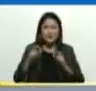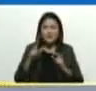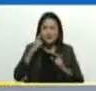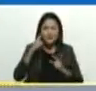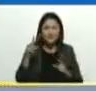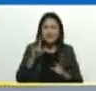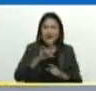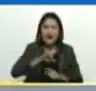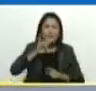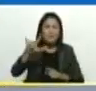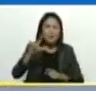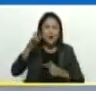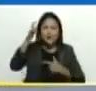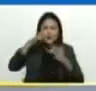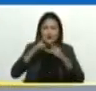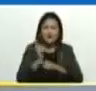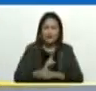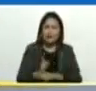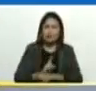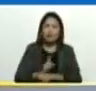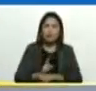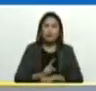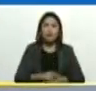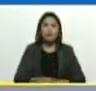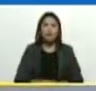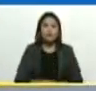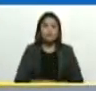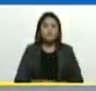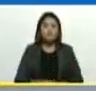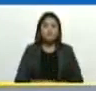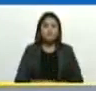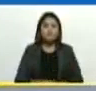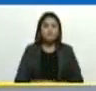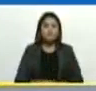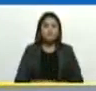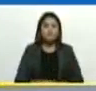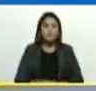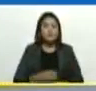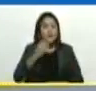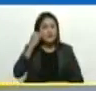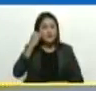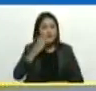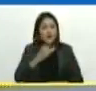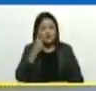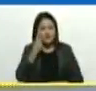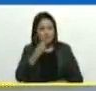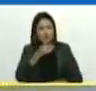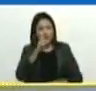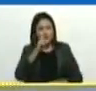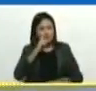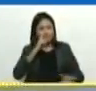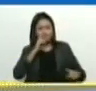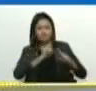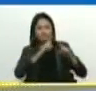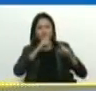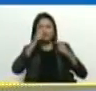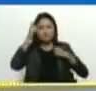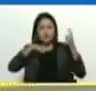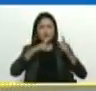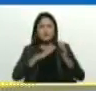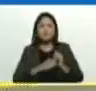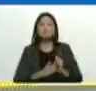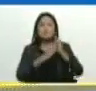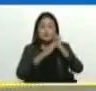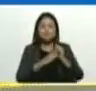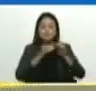pueblo. Muy temprano, Fidel vio en él a un líder y avizoró su